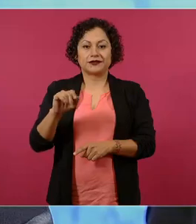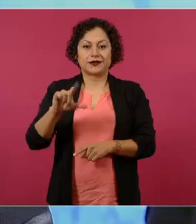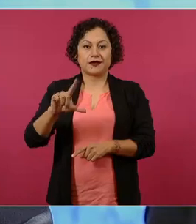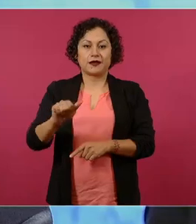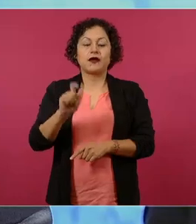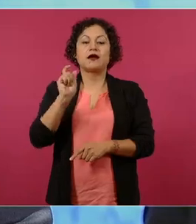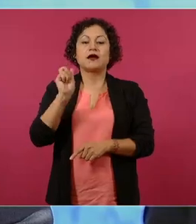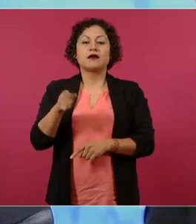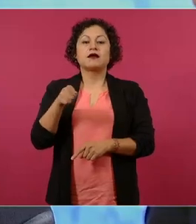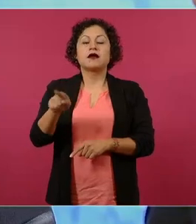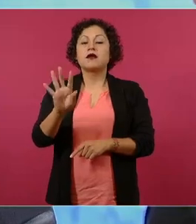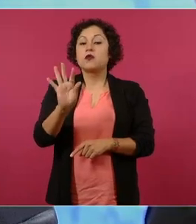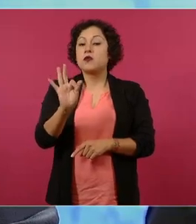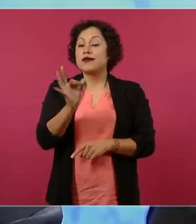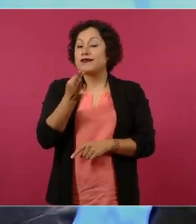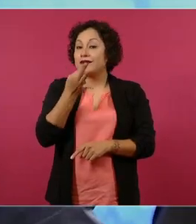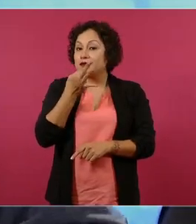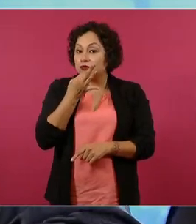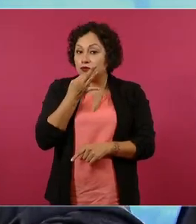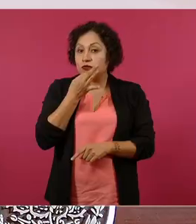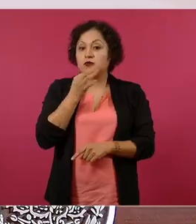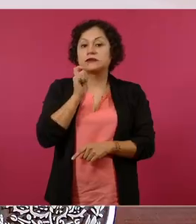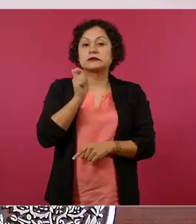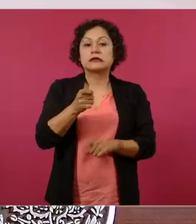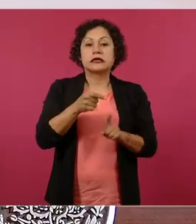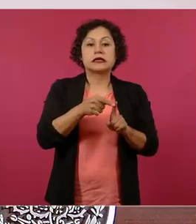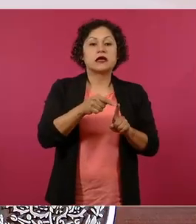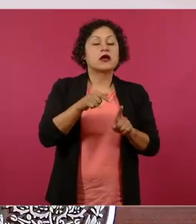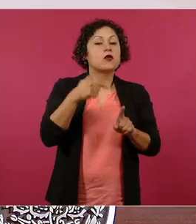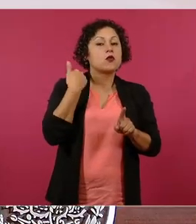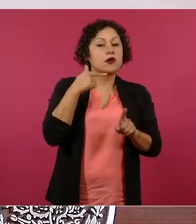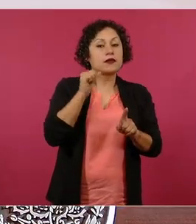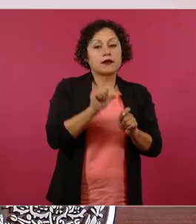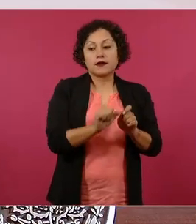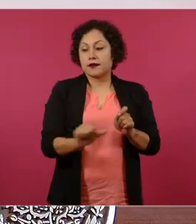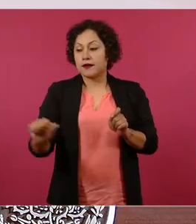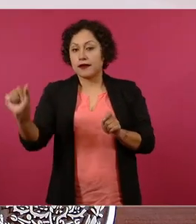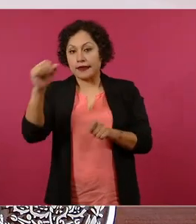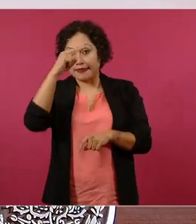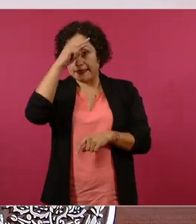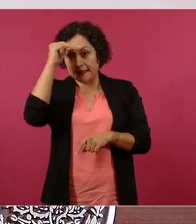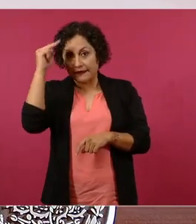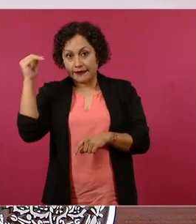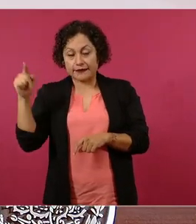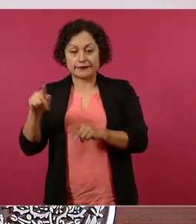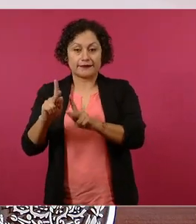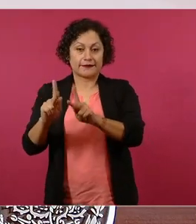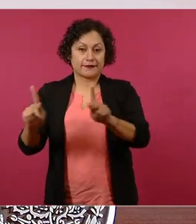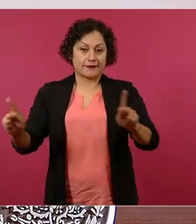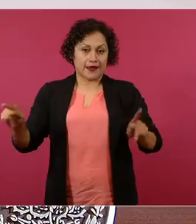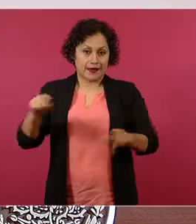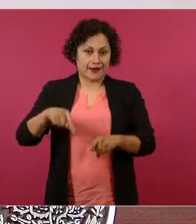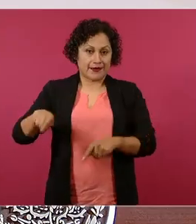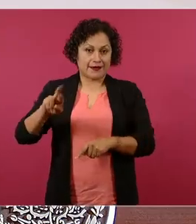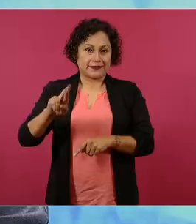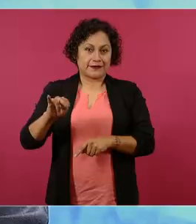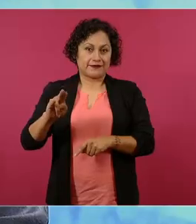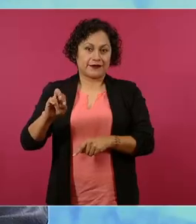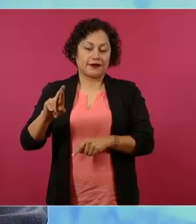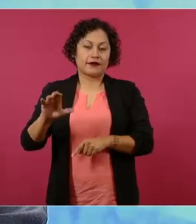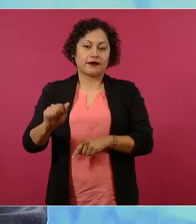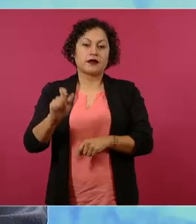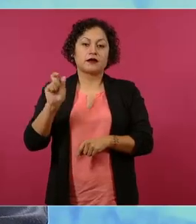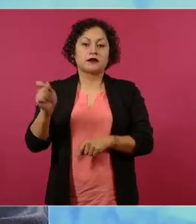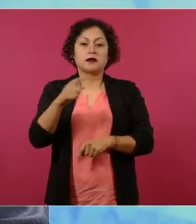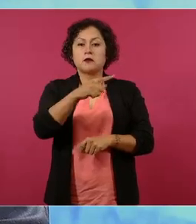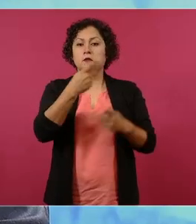entre Guadalajara y la Riviera eh de Nayarit con eso las personas que vienen desde Guadalajara pueden tomar la